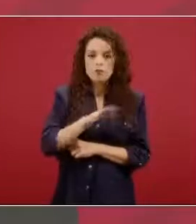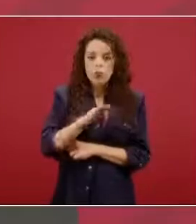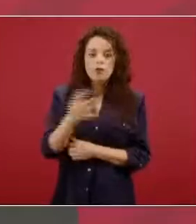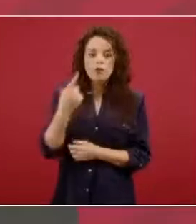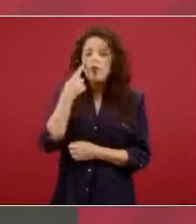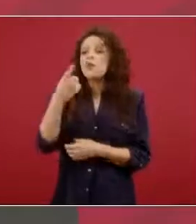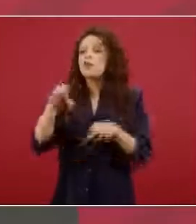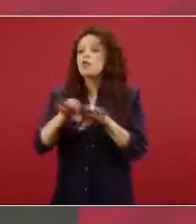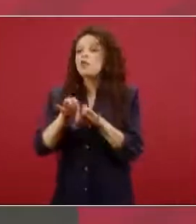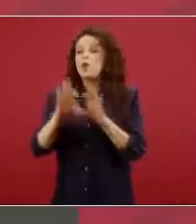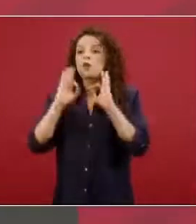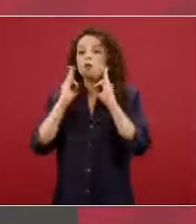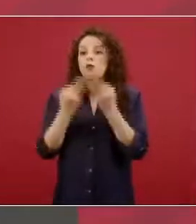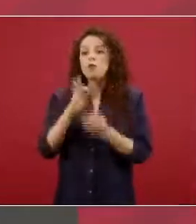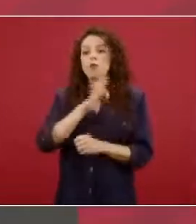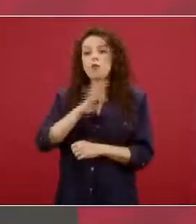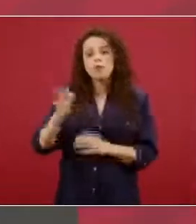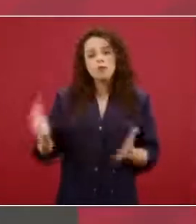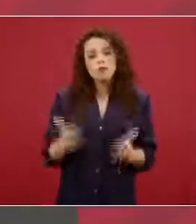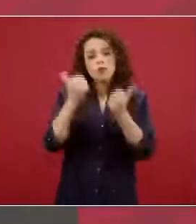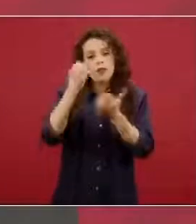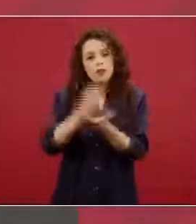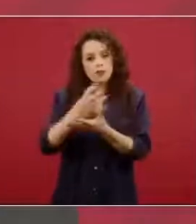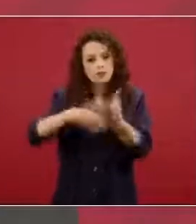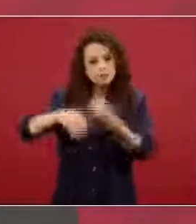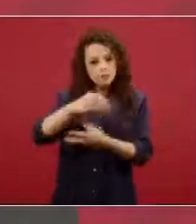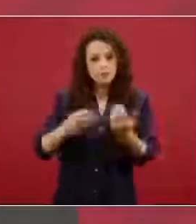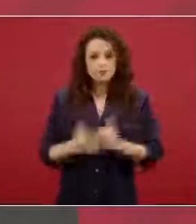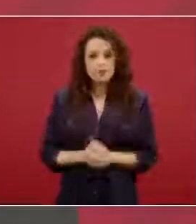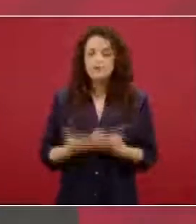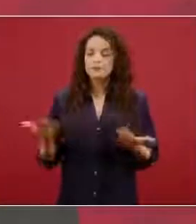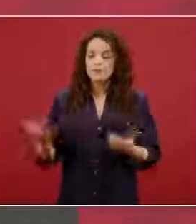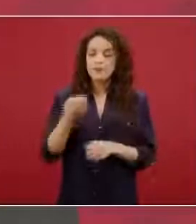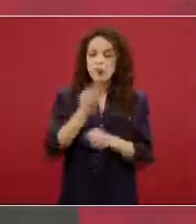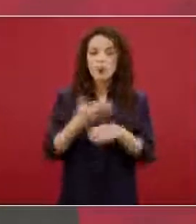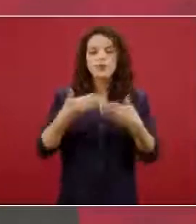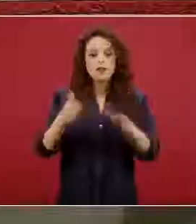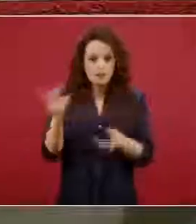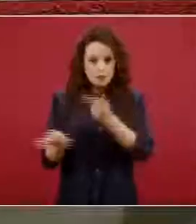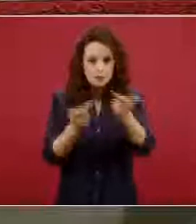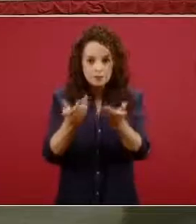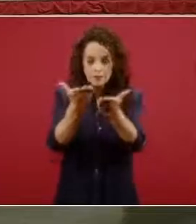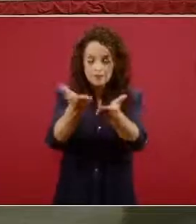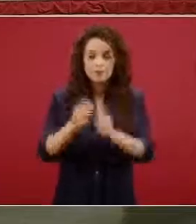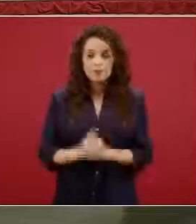la actividad económica. Muy bien, vamos a abrir a preguntas. Por favor,